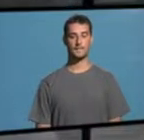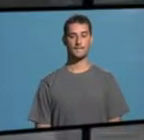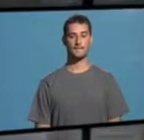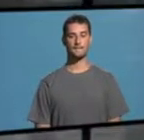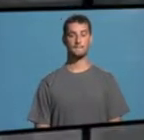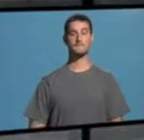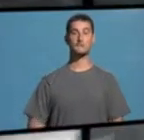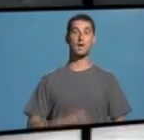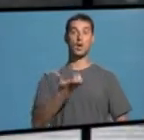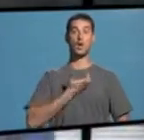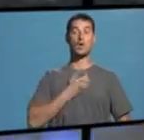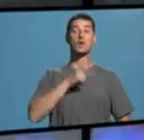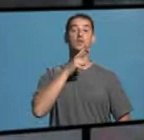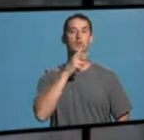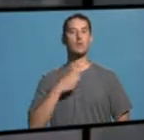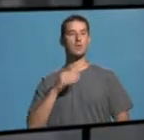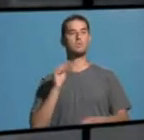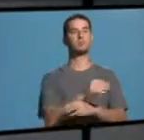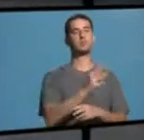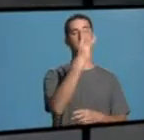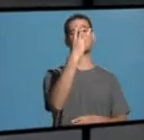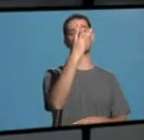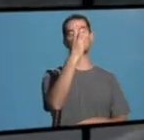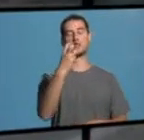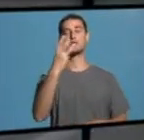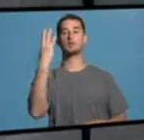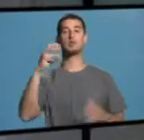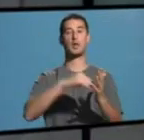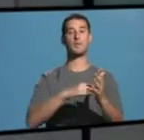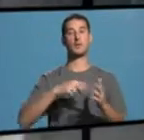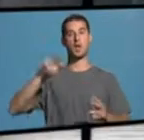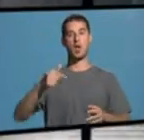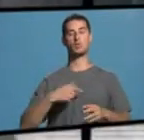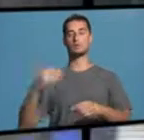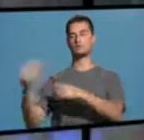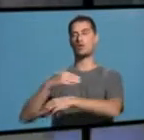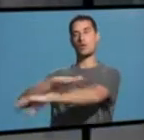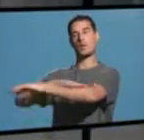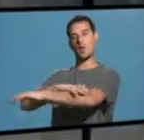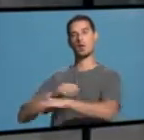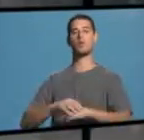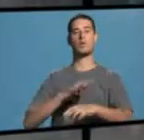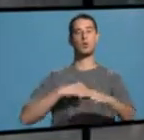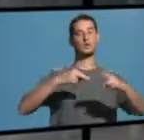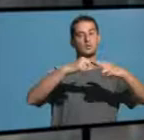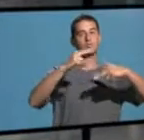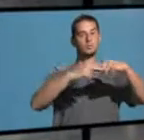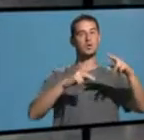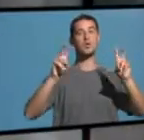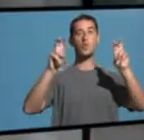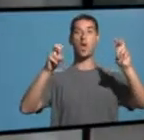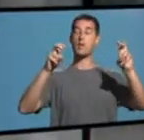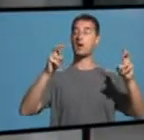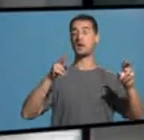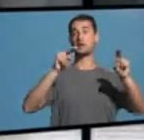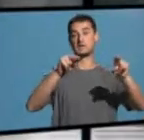O Concello de Castroverde investiu 330.000 euros que recibiu do Goberno Central na cimentación e estrutura da nova residencia e centro de